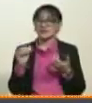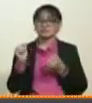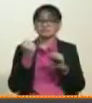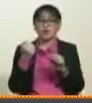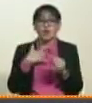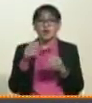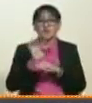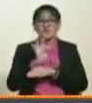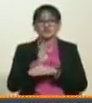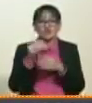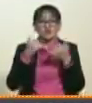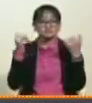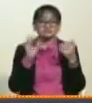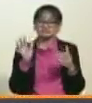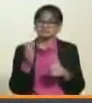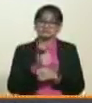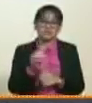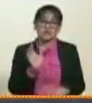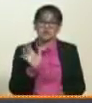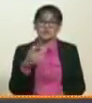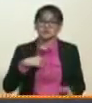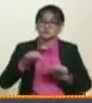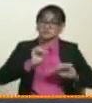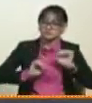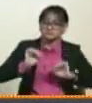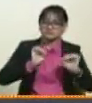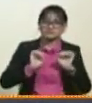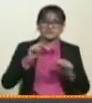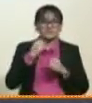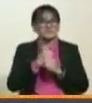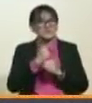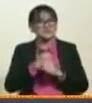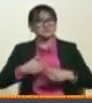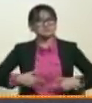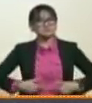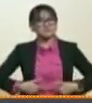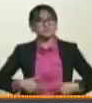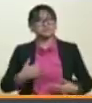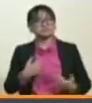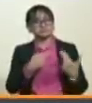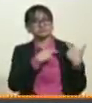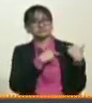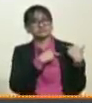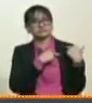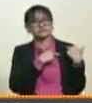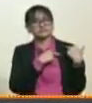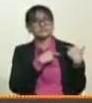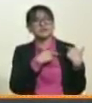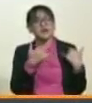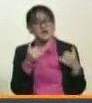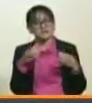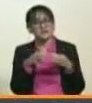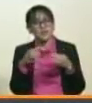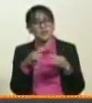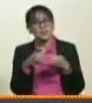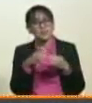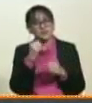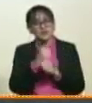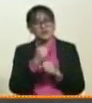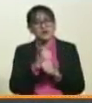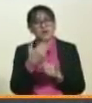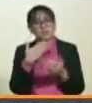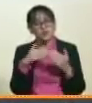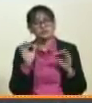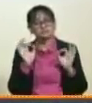pero no lo van a lograr no lo van a lograr y yo con toda la responsabilidad digo tenemos 6 frentes de trabajo y pronto vamos a estar